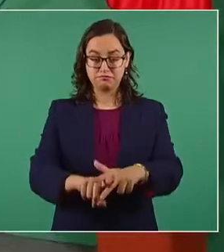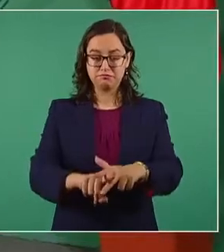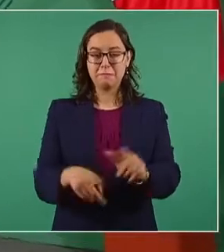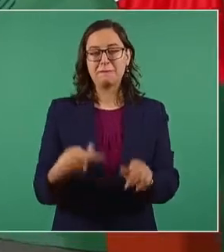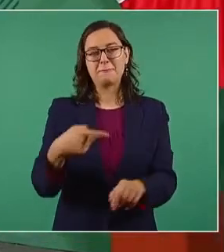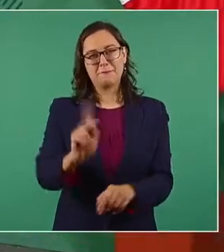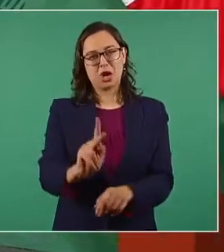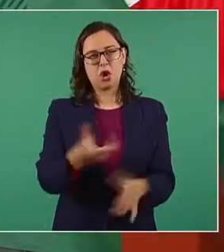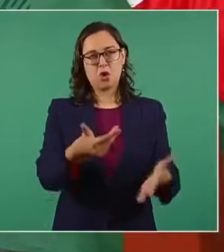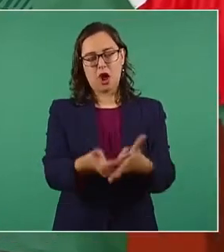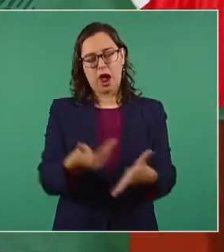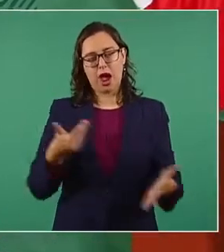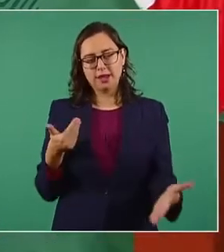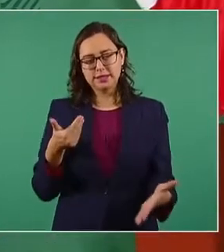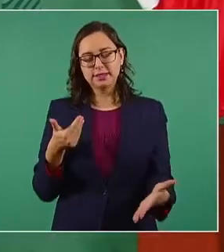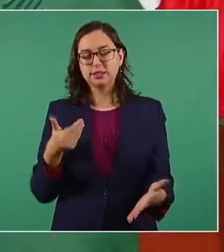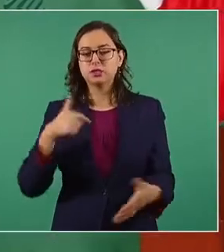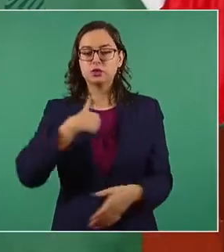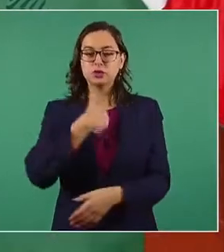quiero